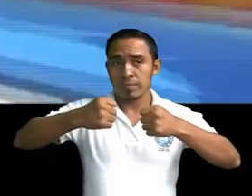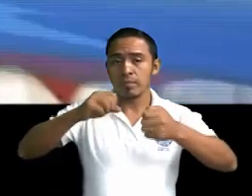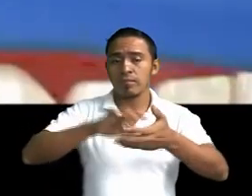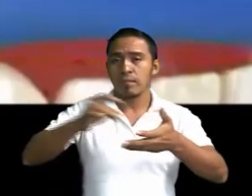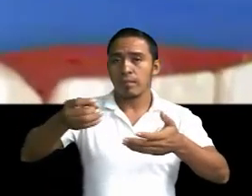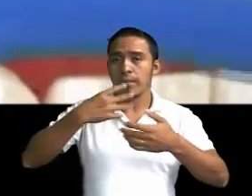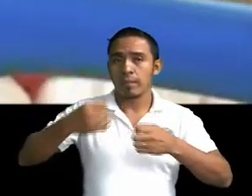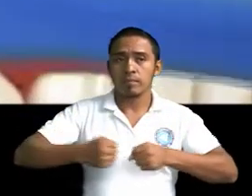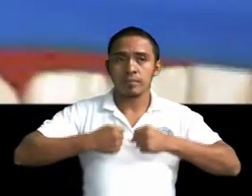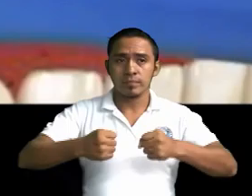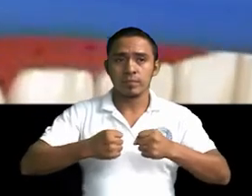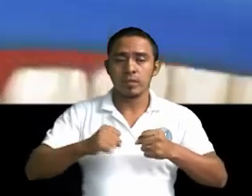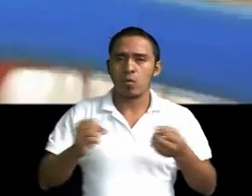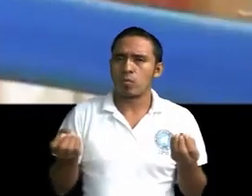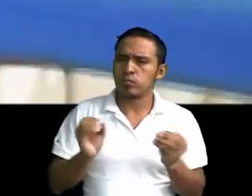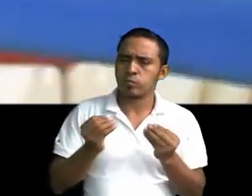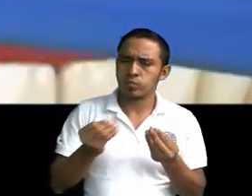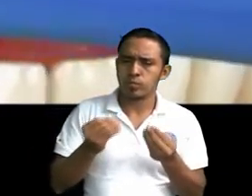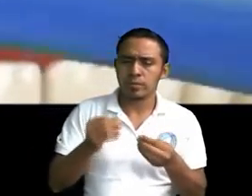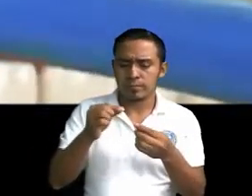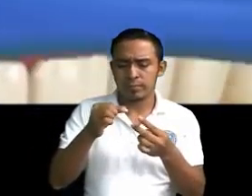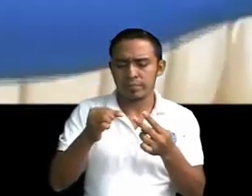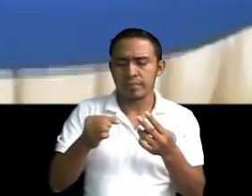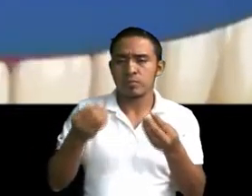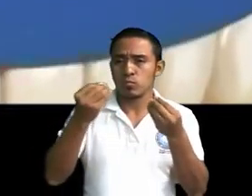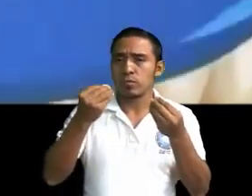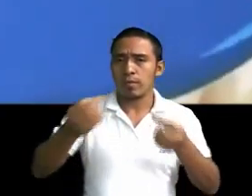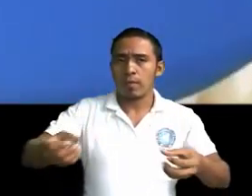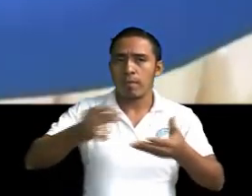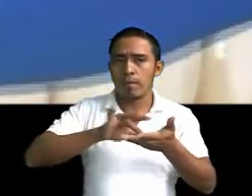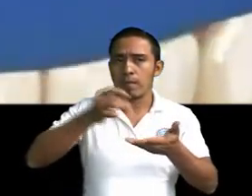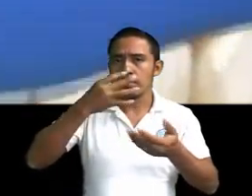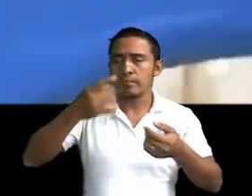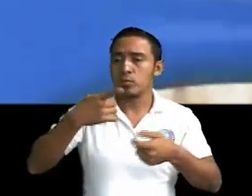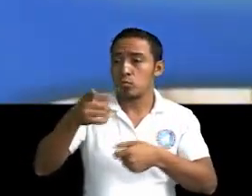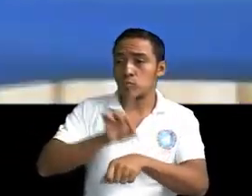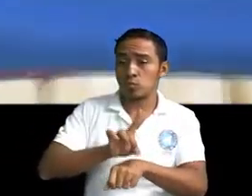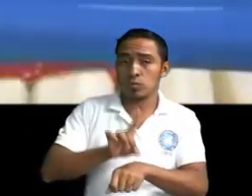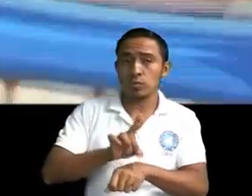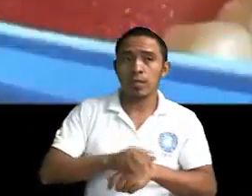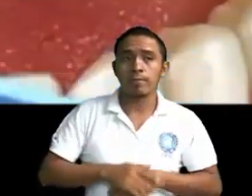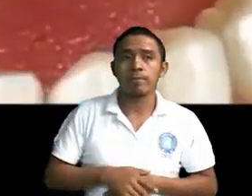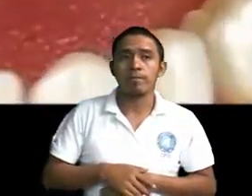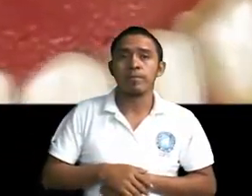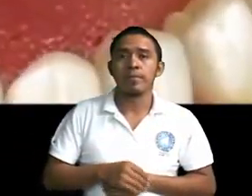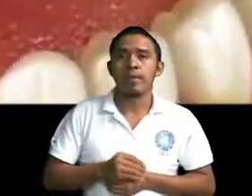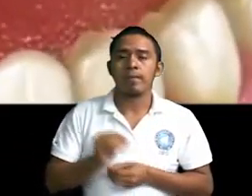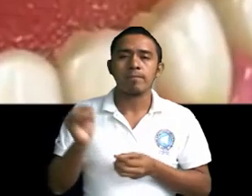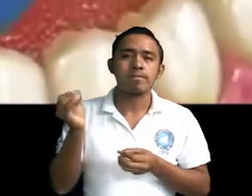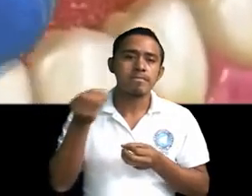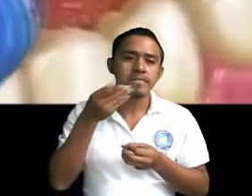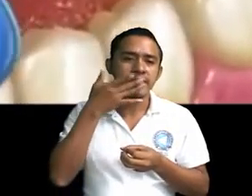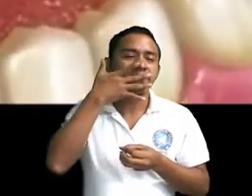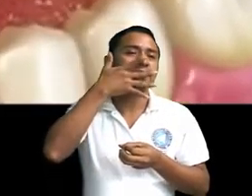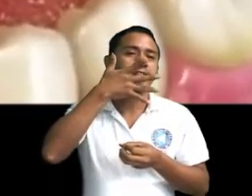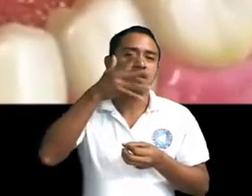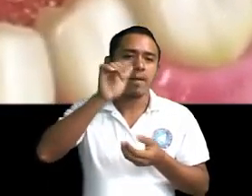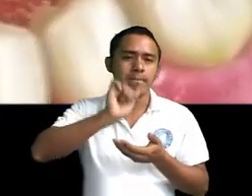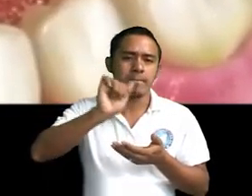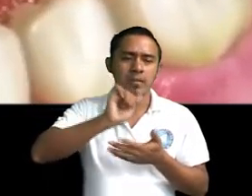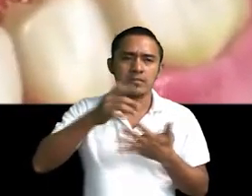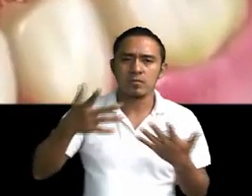o multivitamínico le llaman y recetan los doctores manchar los dientes y esto tiende a debilitar